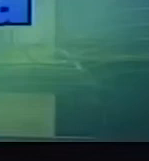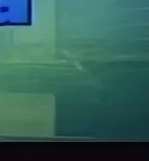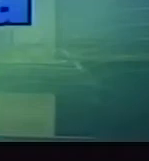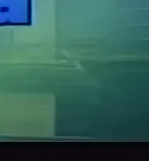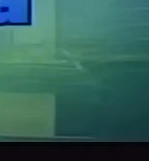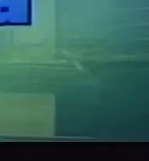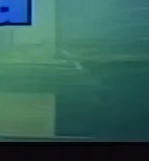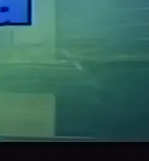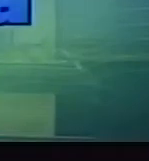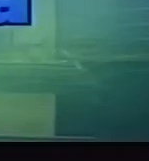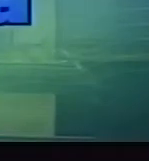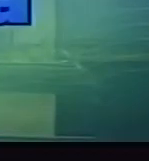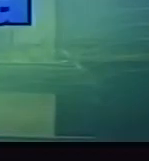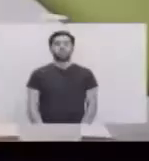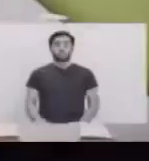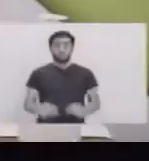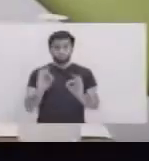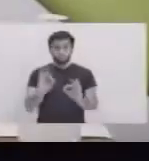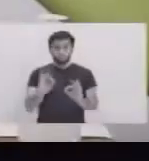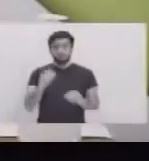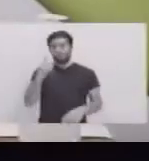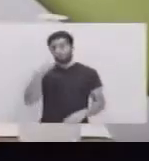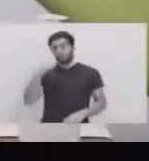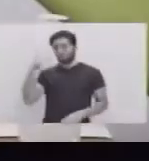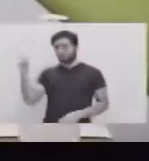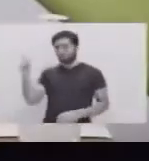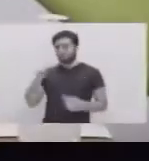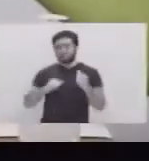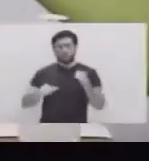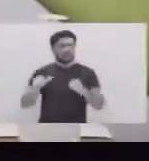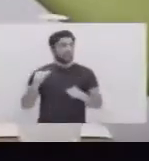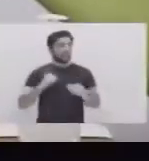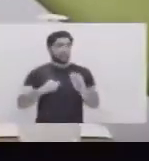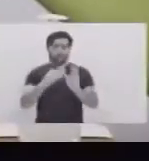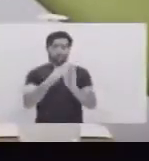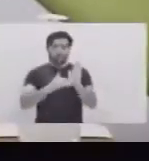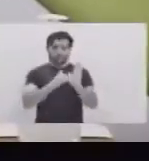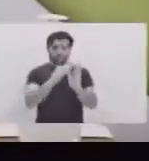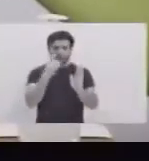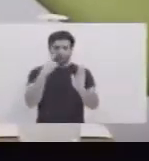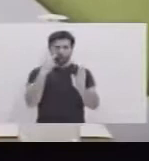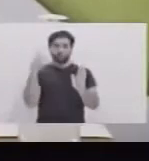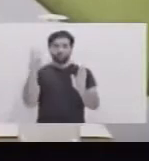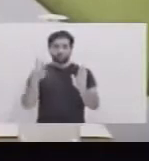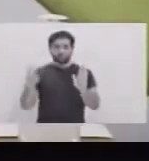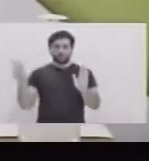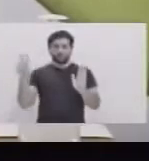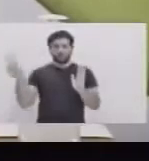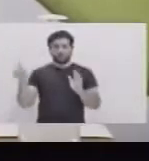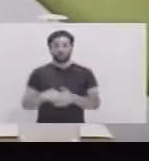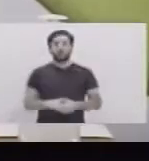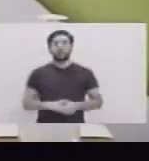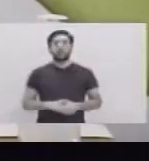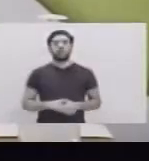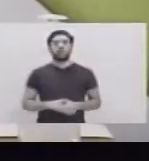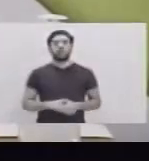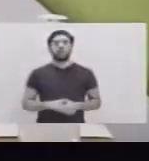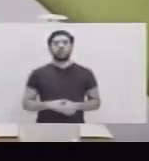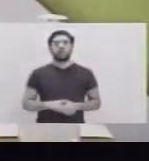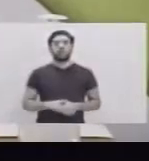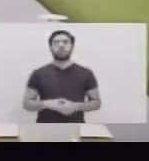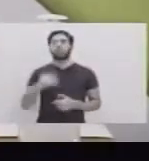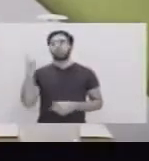Expresión artística. Bienvenidos a su segmento de expresión artística en el área de artes